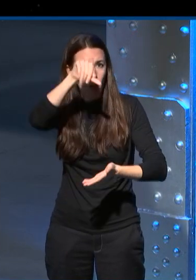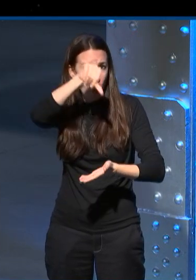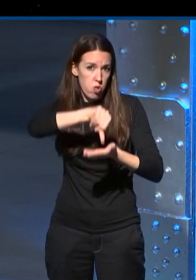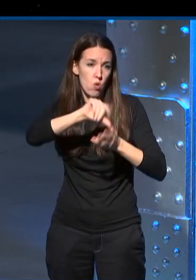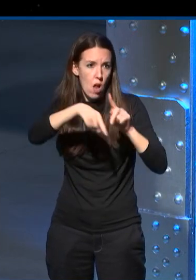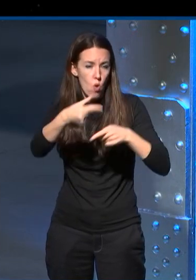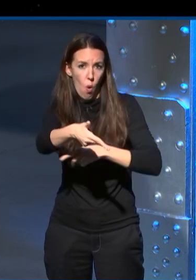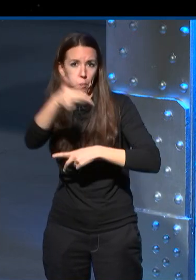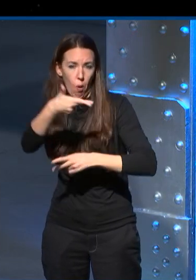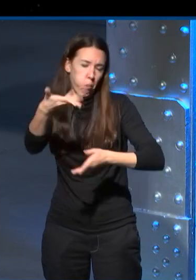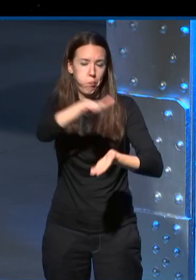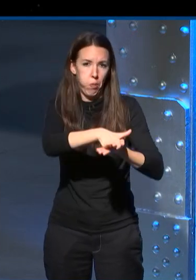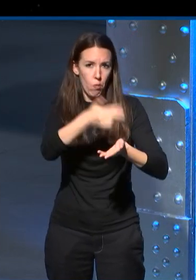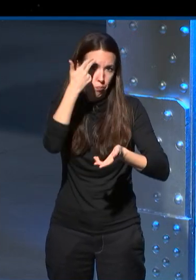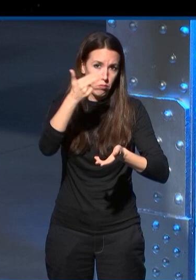mataron luego,